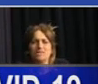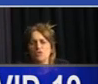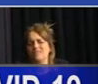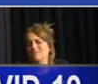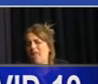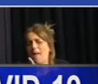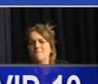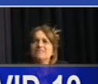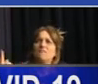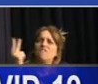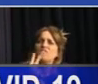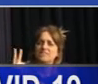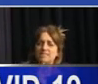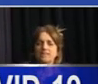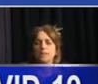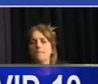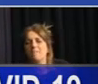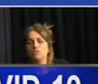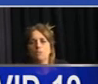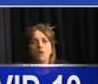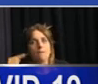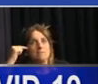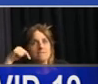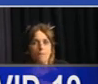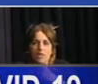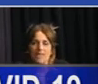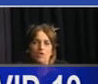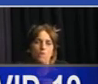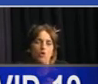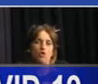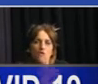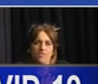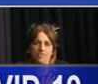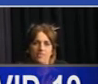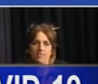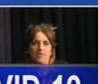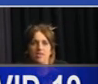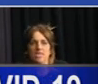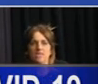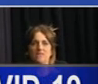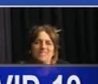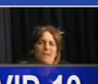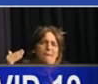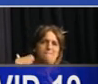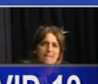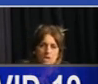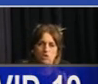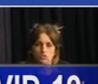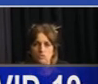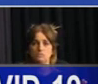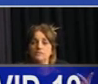años estimamos que este año por la pandemia iba a ser sensiblemente menor